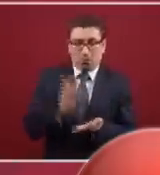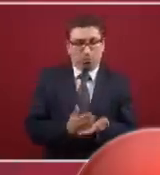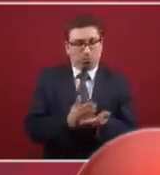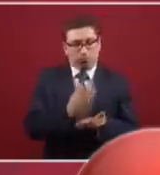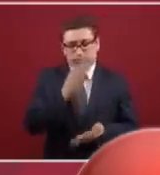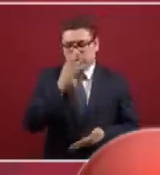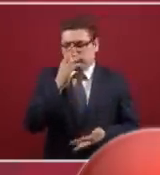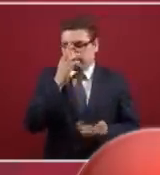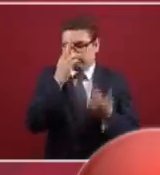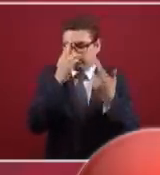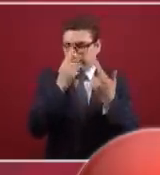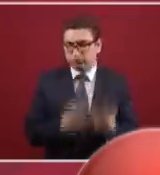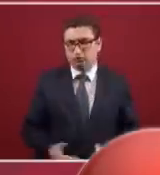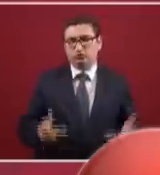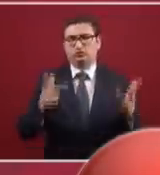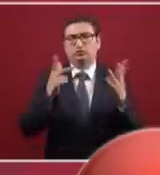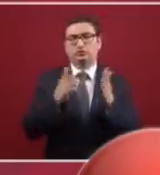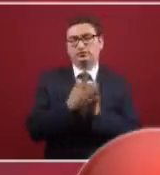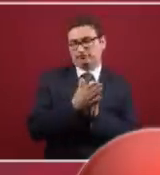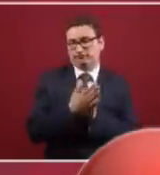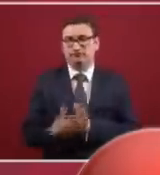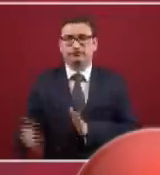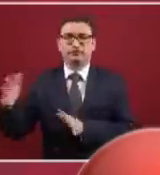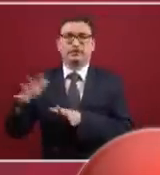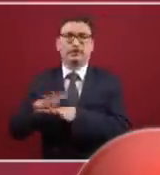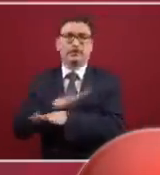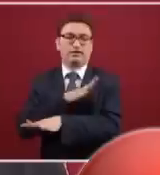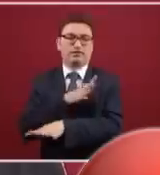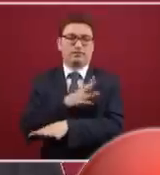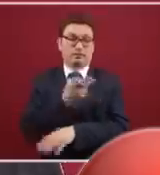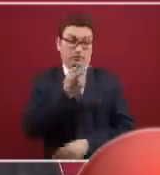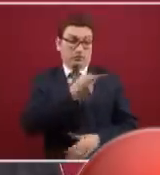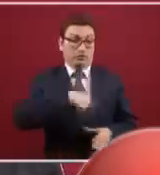no es cualquier cosa.